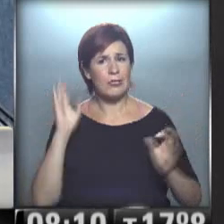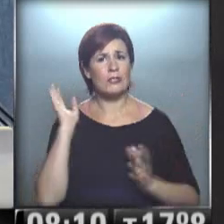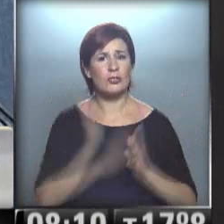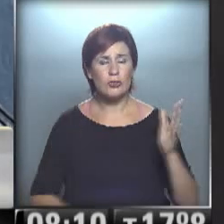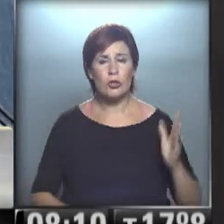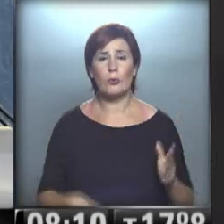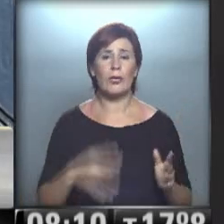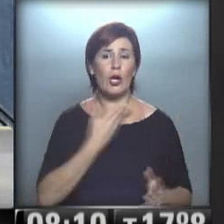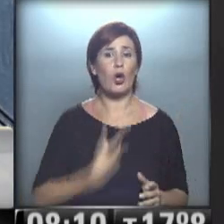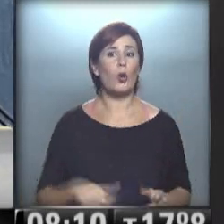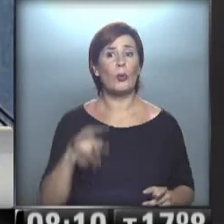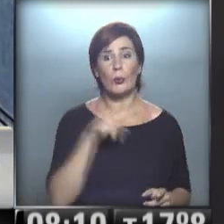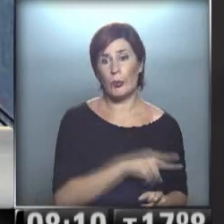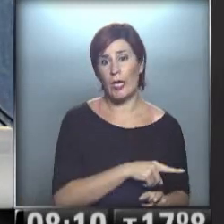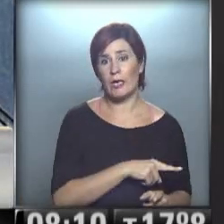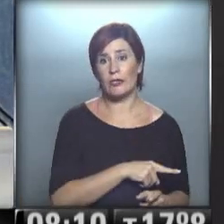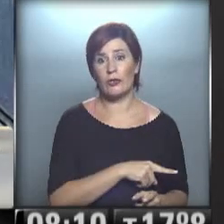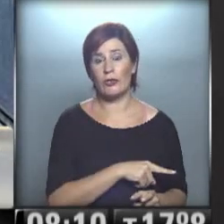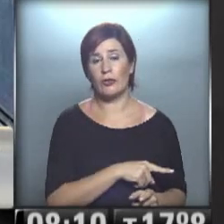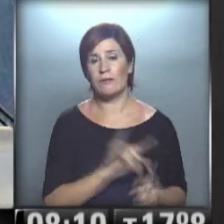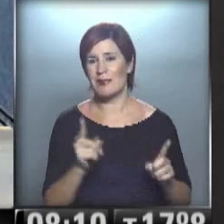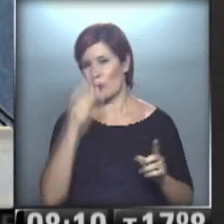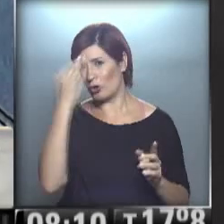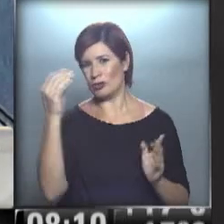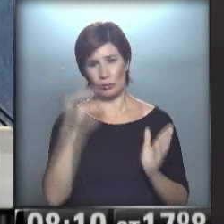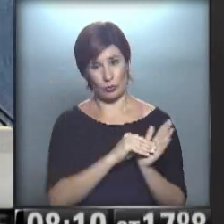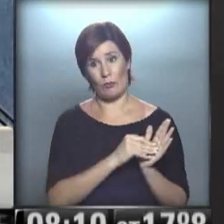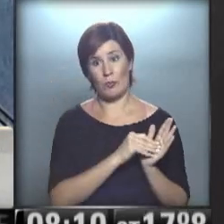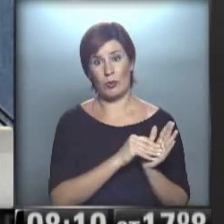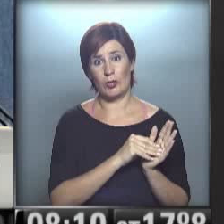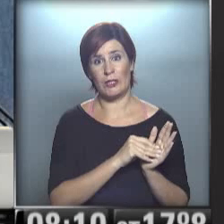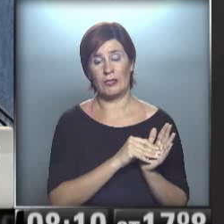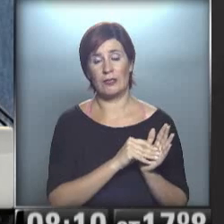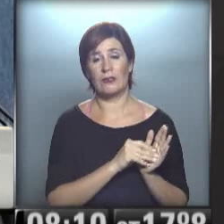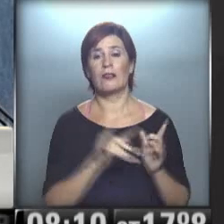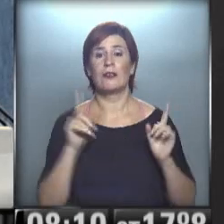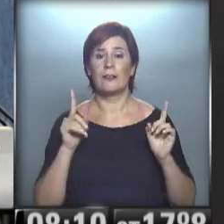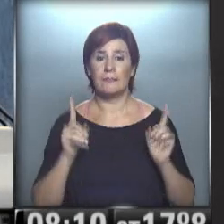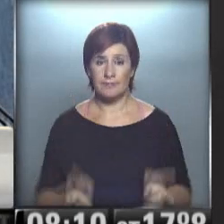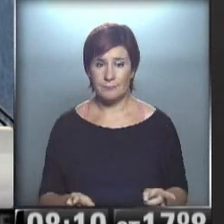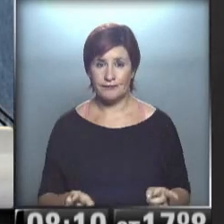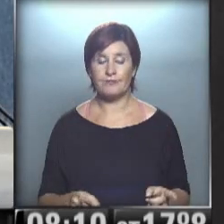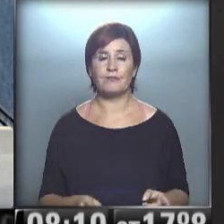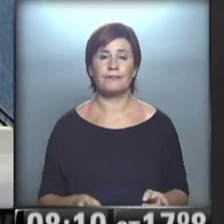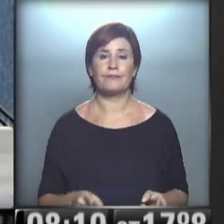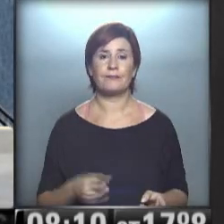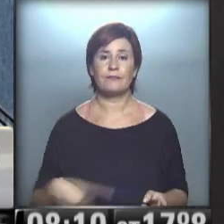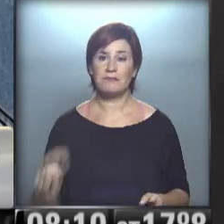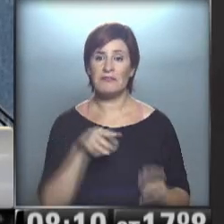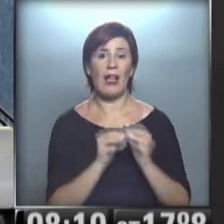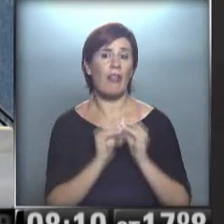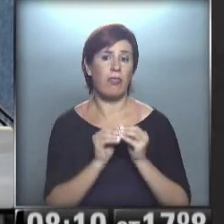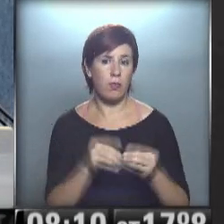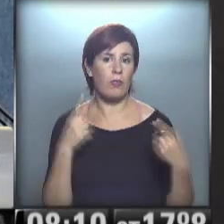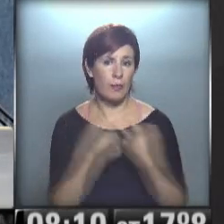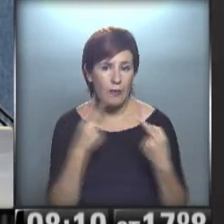del Gobierno, tal cual lo estipula la misma Constitución Nacional, y quedaremos en un sistema de debate